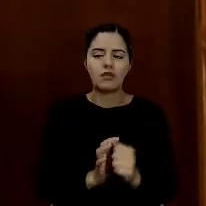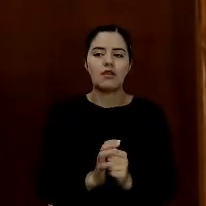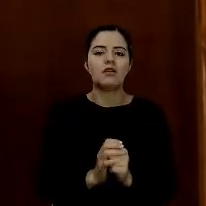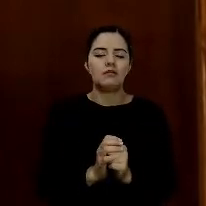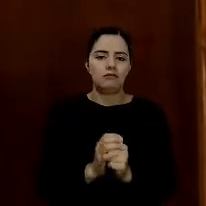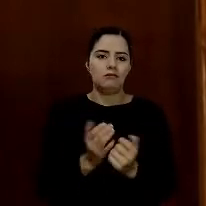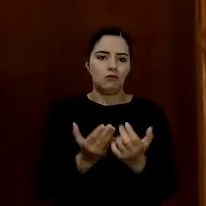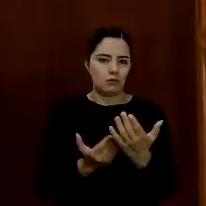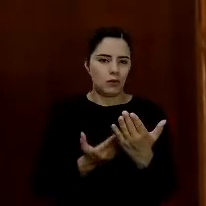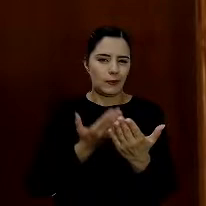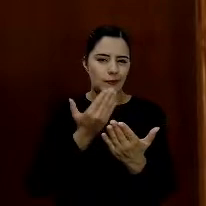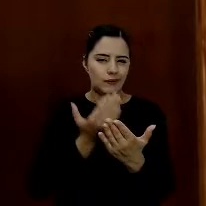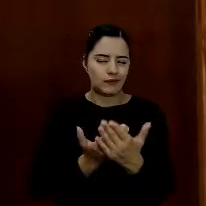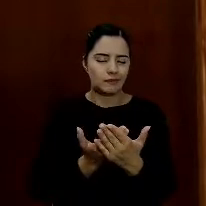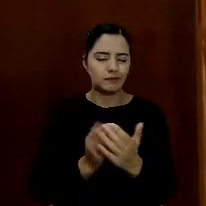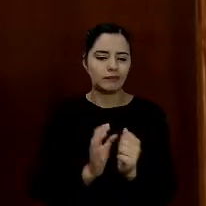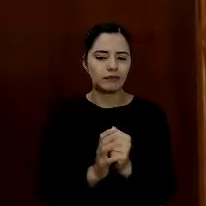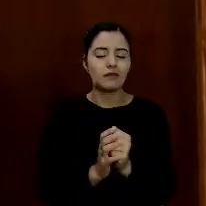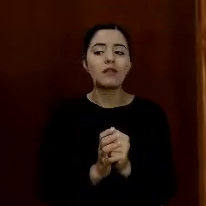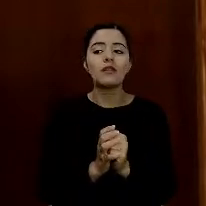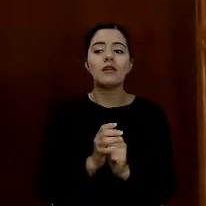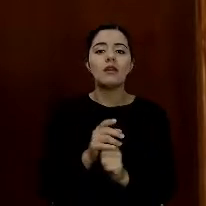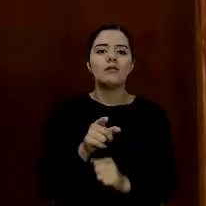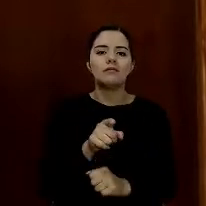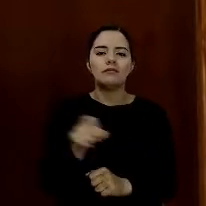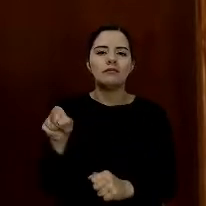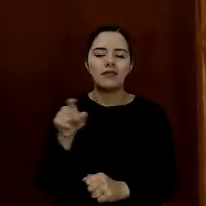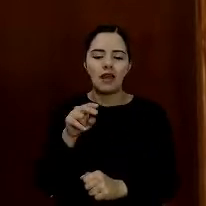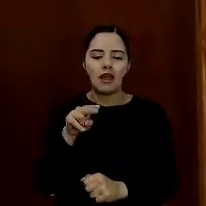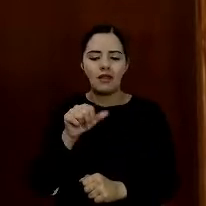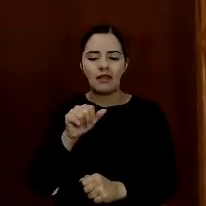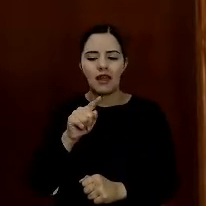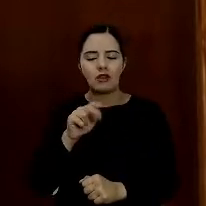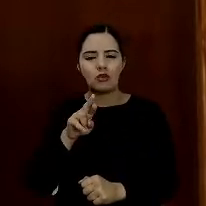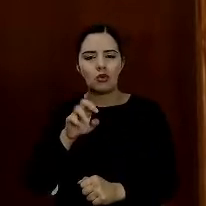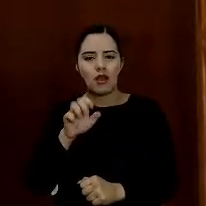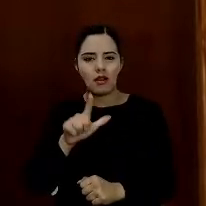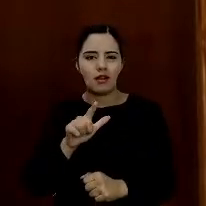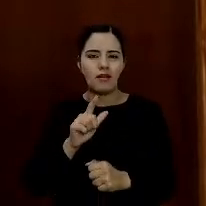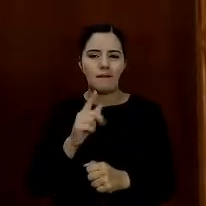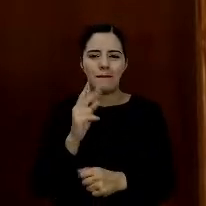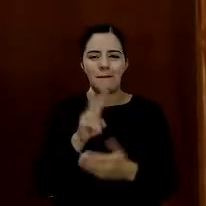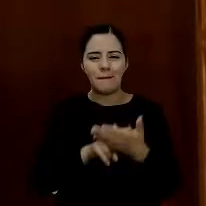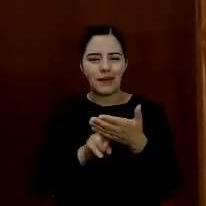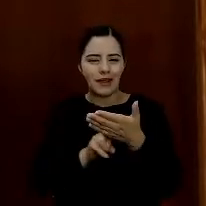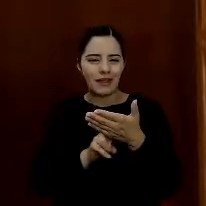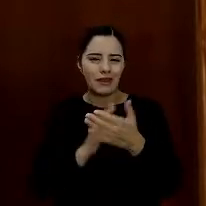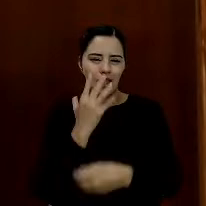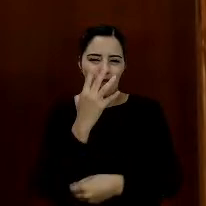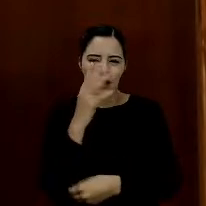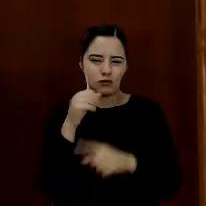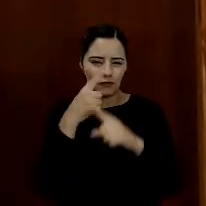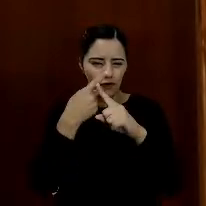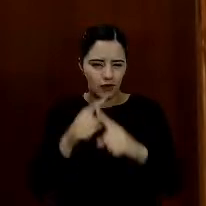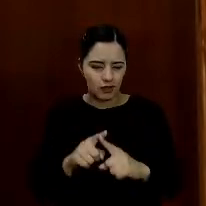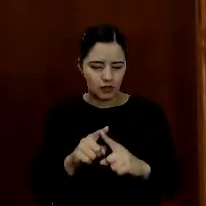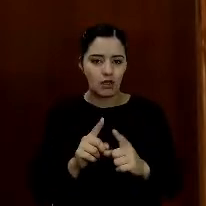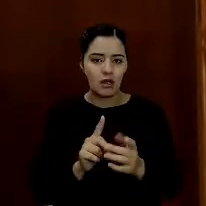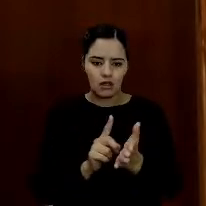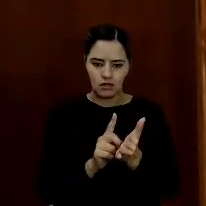proponemos establecer los derechos de la naturaleza al mismo nivel de los derechos